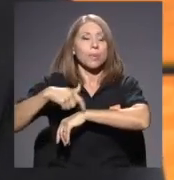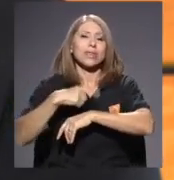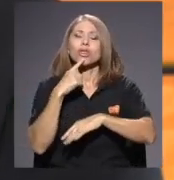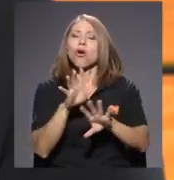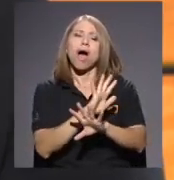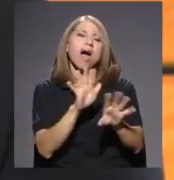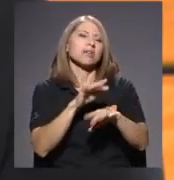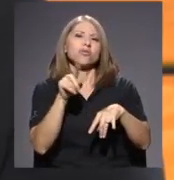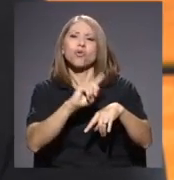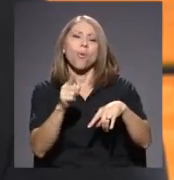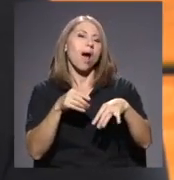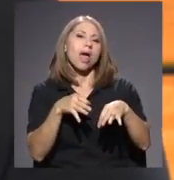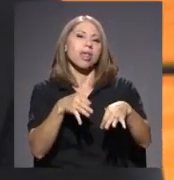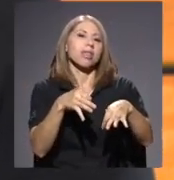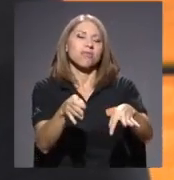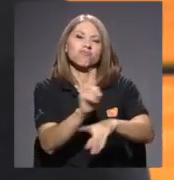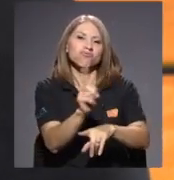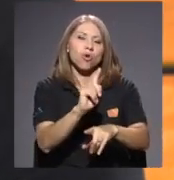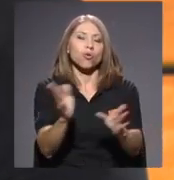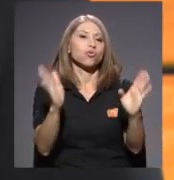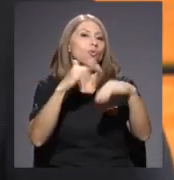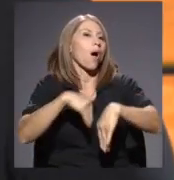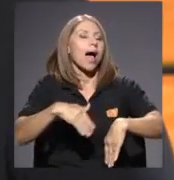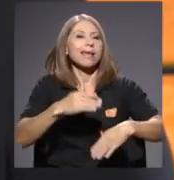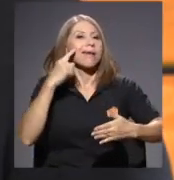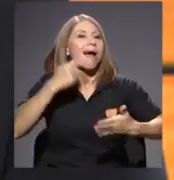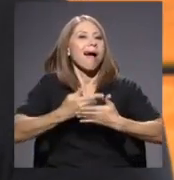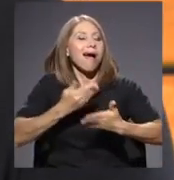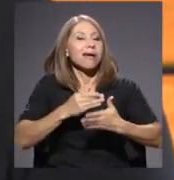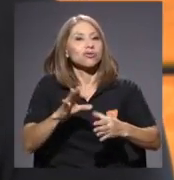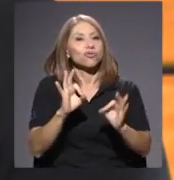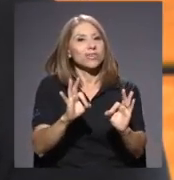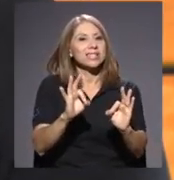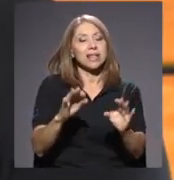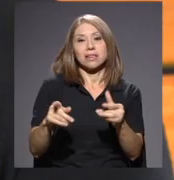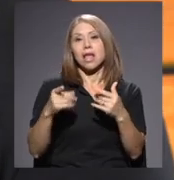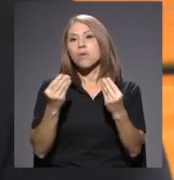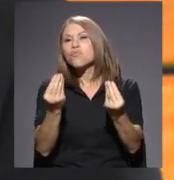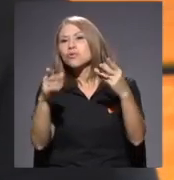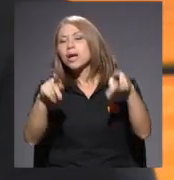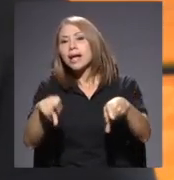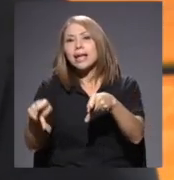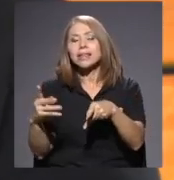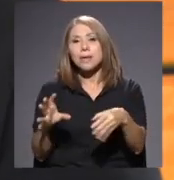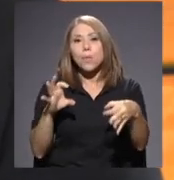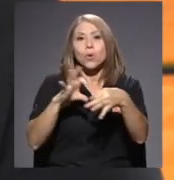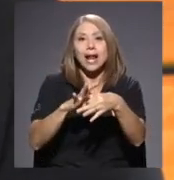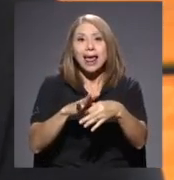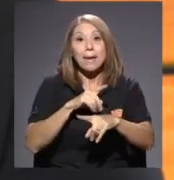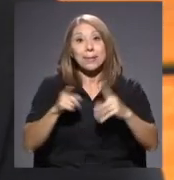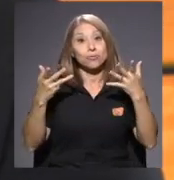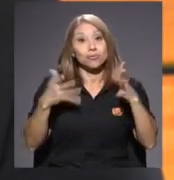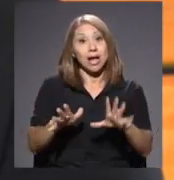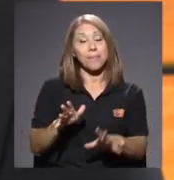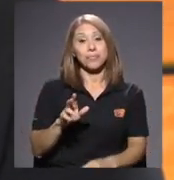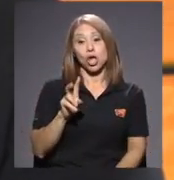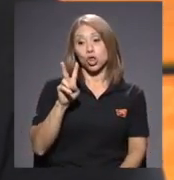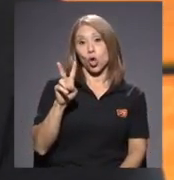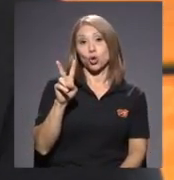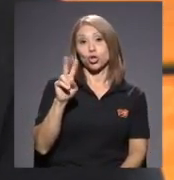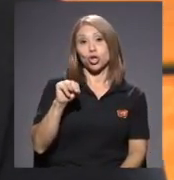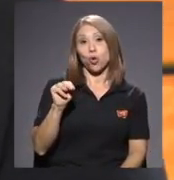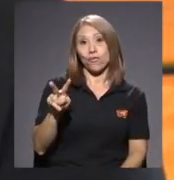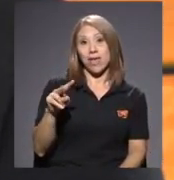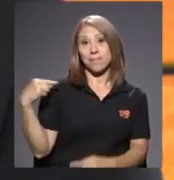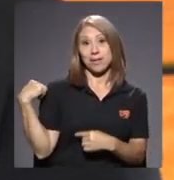caso, no hay los elementos suficientes, hay mucha gente involucrada. Y el 2 de noviembre cumple el año, se mantienen